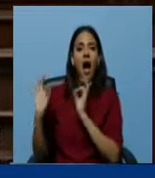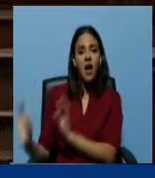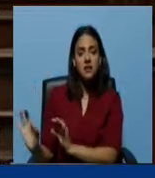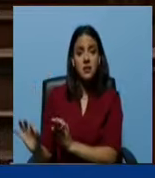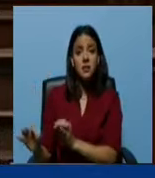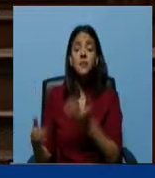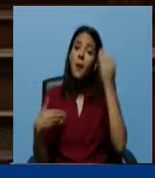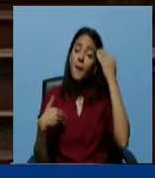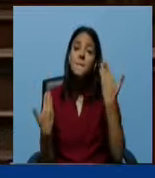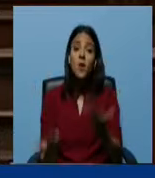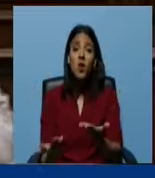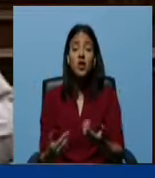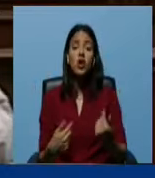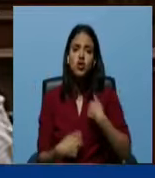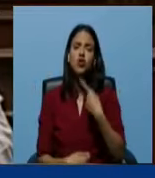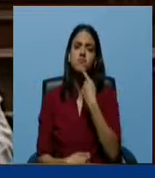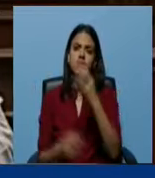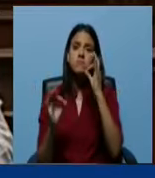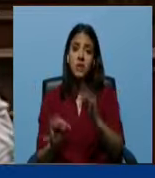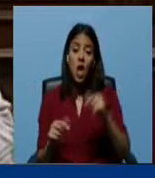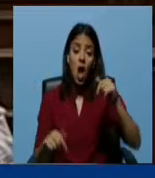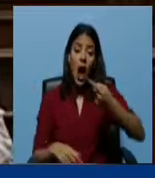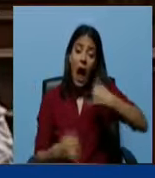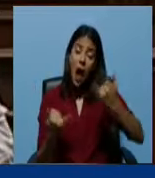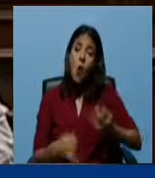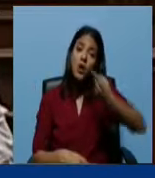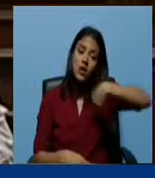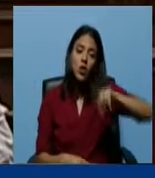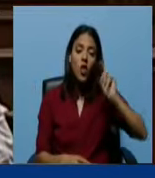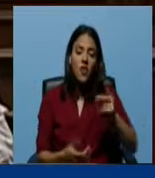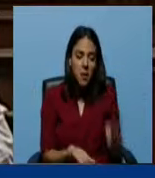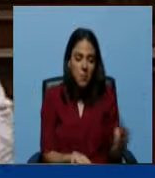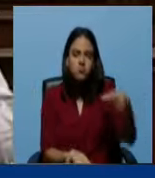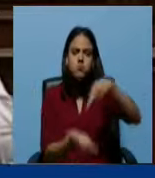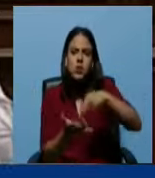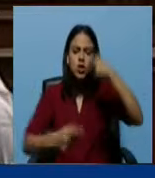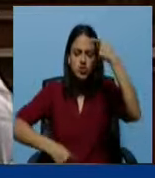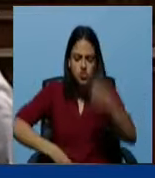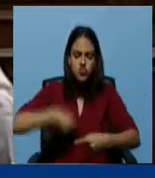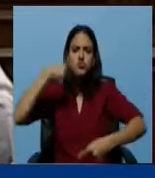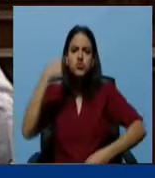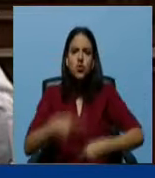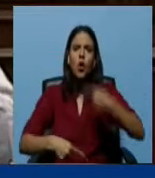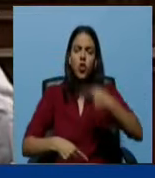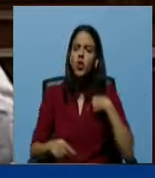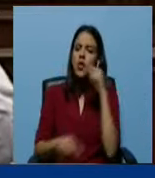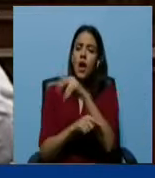Por eso he dicho, hay que levantarse todos los días, Nahum. Pastor Nahum,